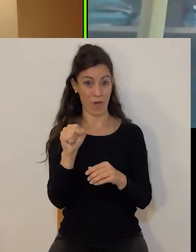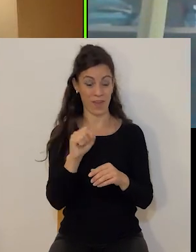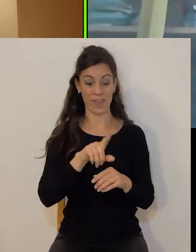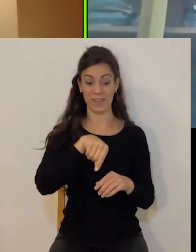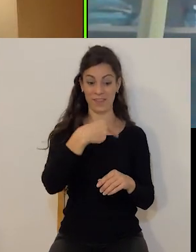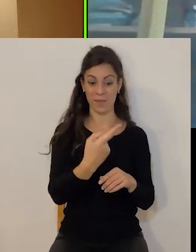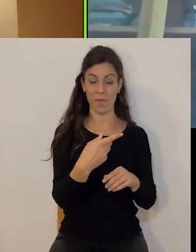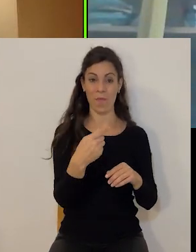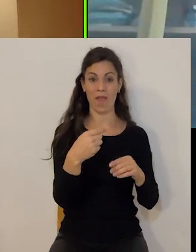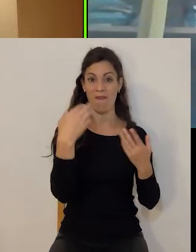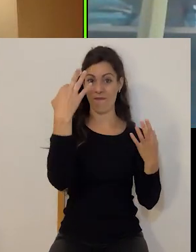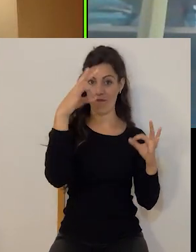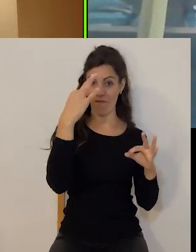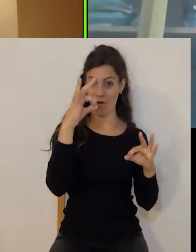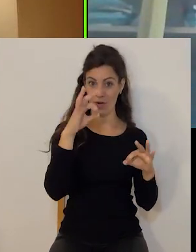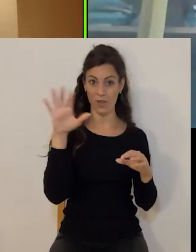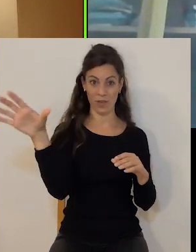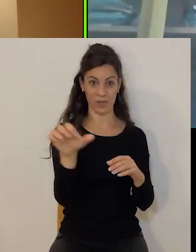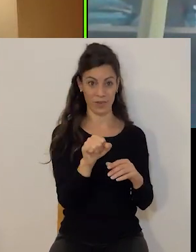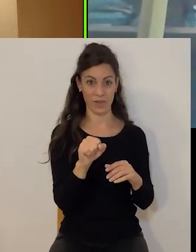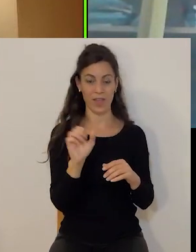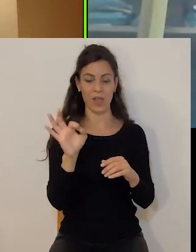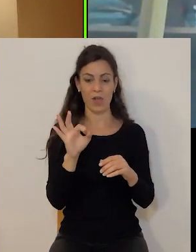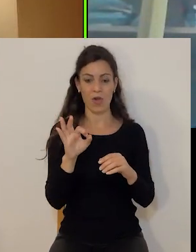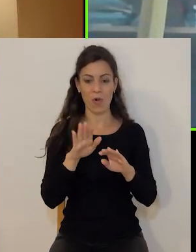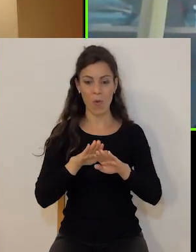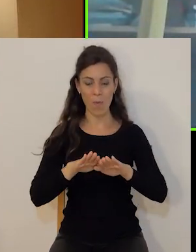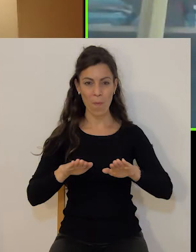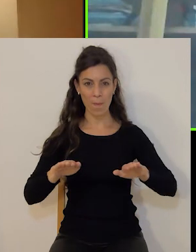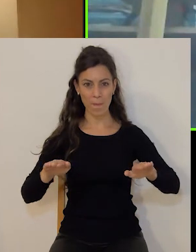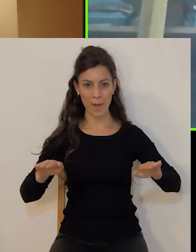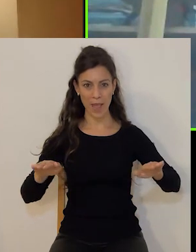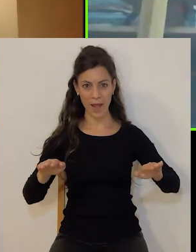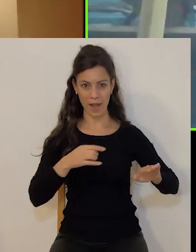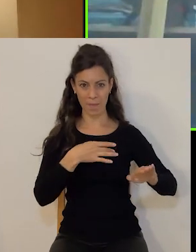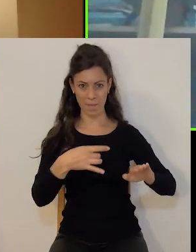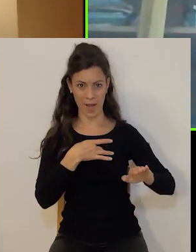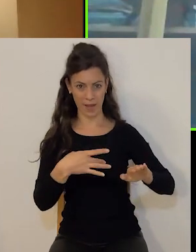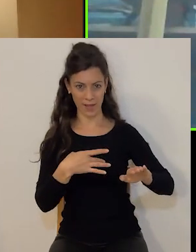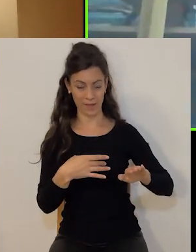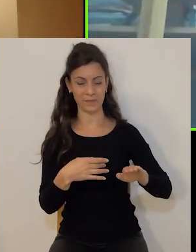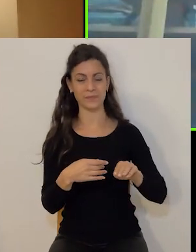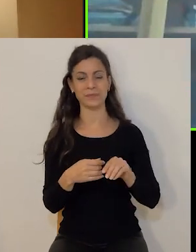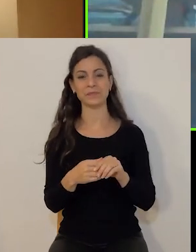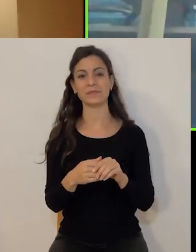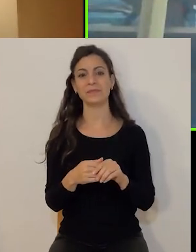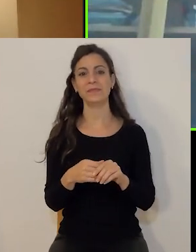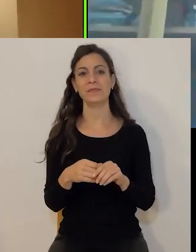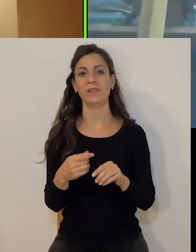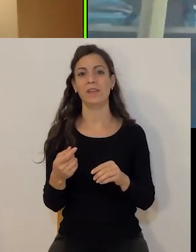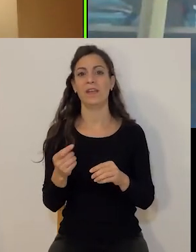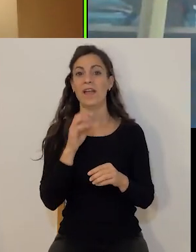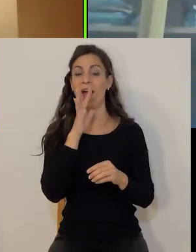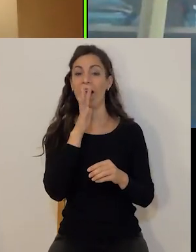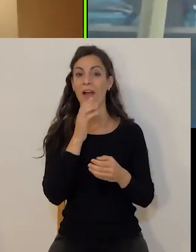folio o una superficie plana, blanca, preferiblemente, y le dice a un niño,